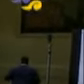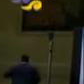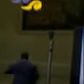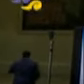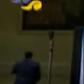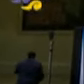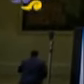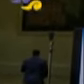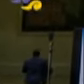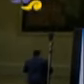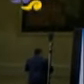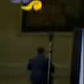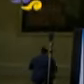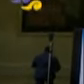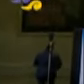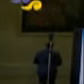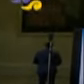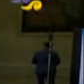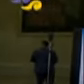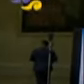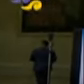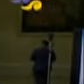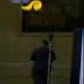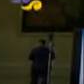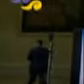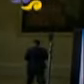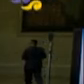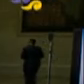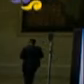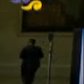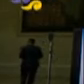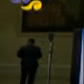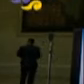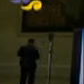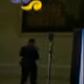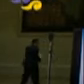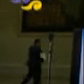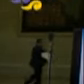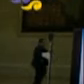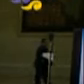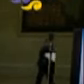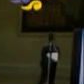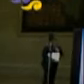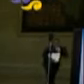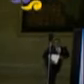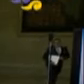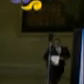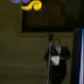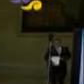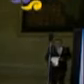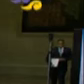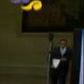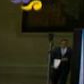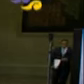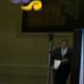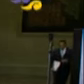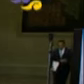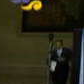Cambio Climático y Ruta para Iberoamérica, iniciamos nuestro último panel del seminario México en el